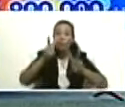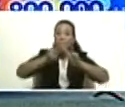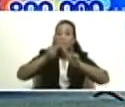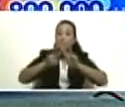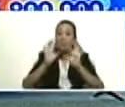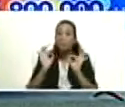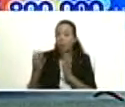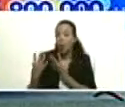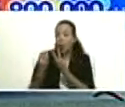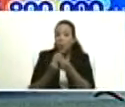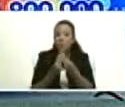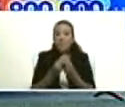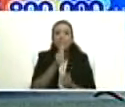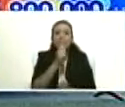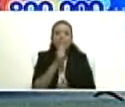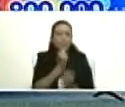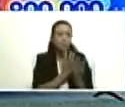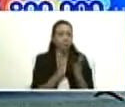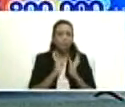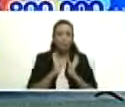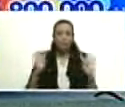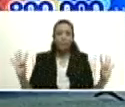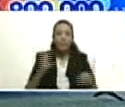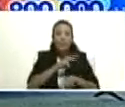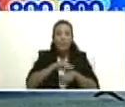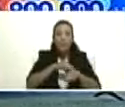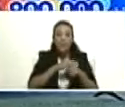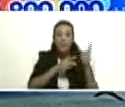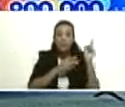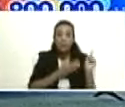aquí acompañado con el ministro